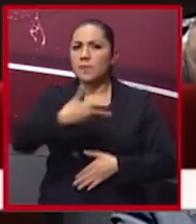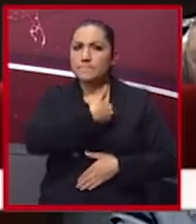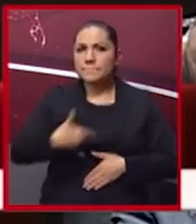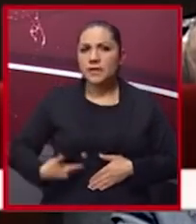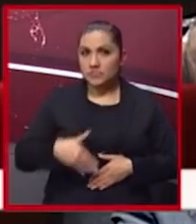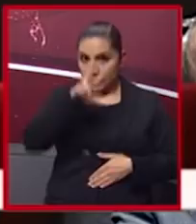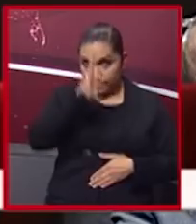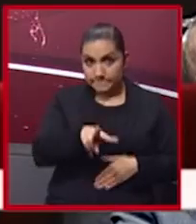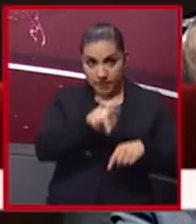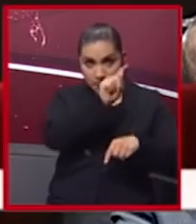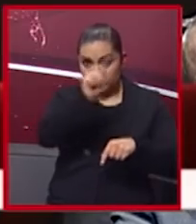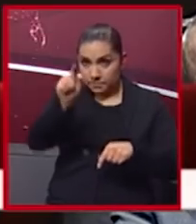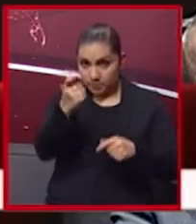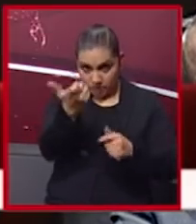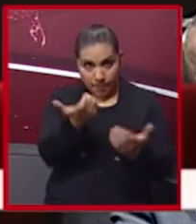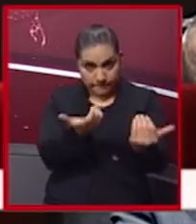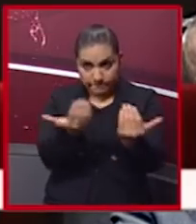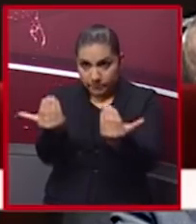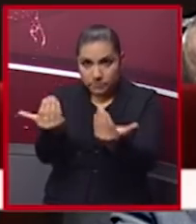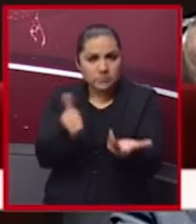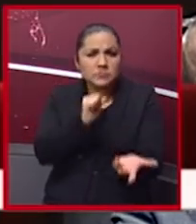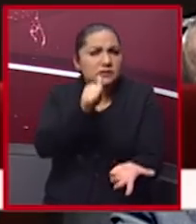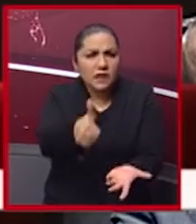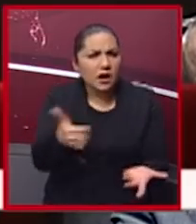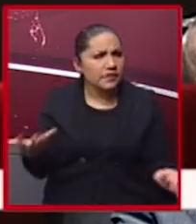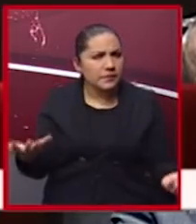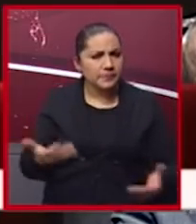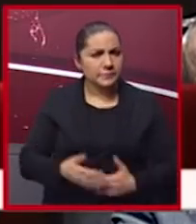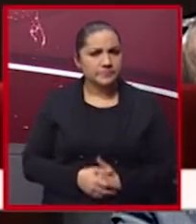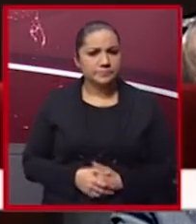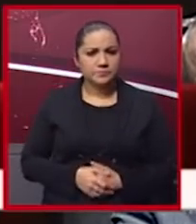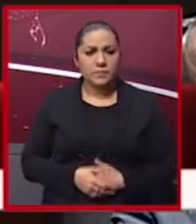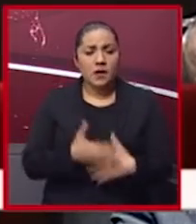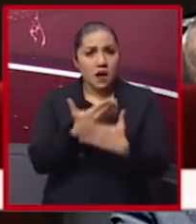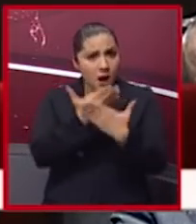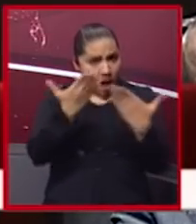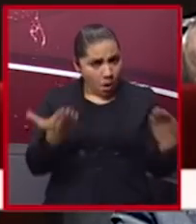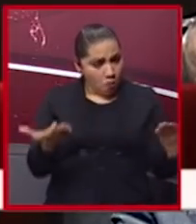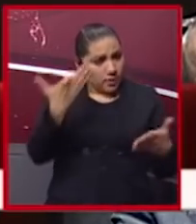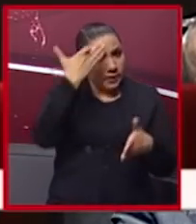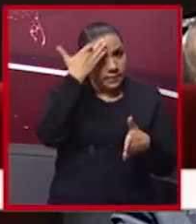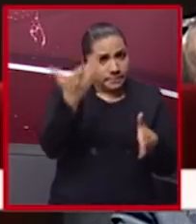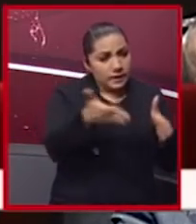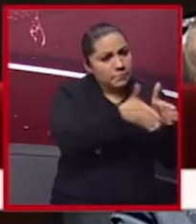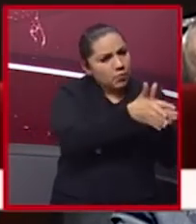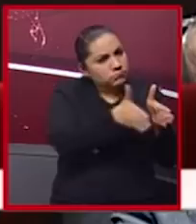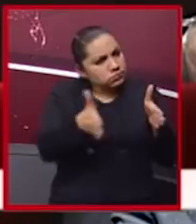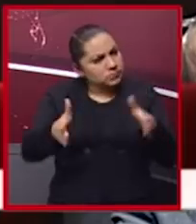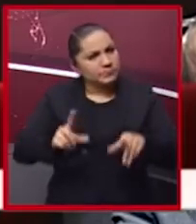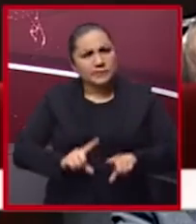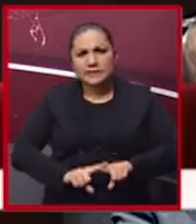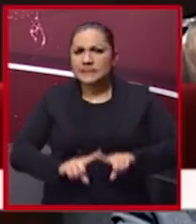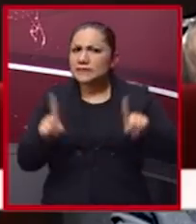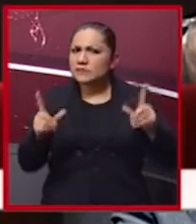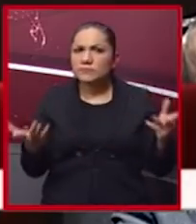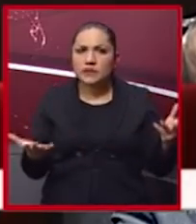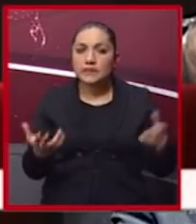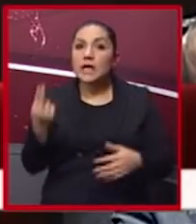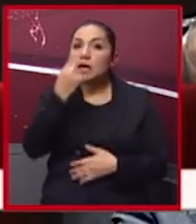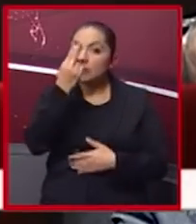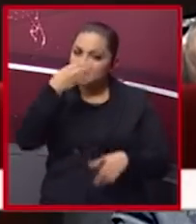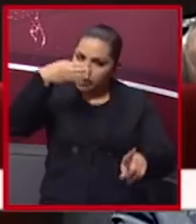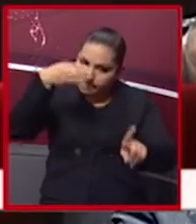etapa, la del crecimiento en el gasto social y en la inversión